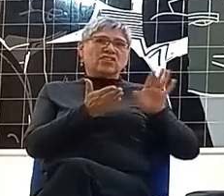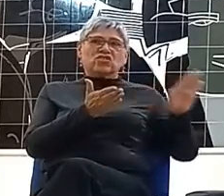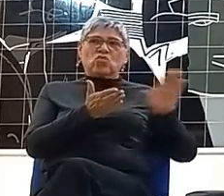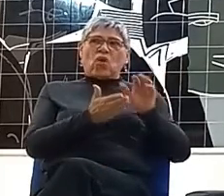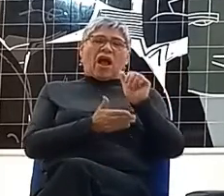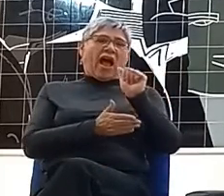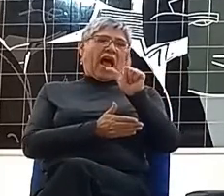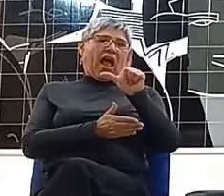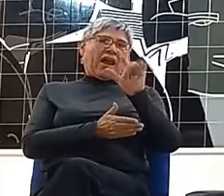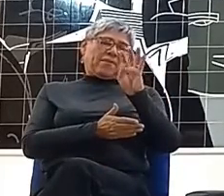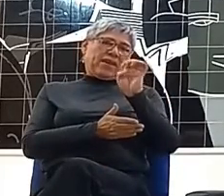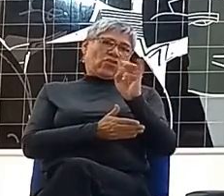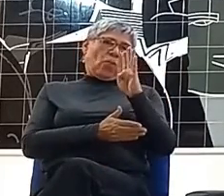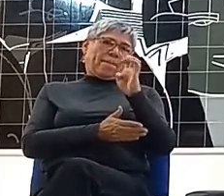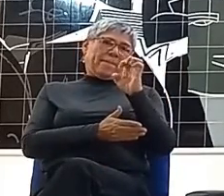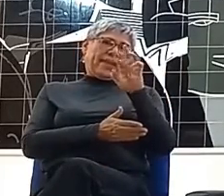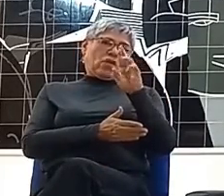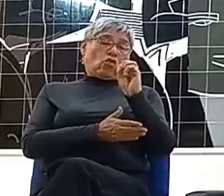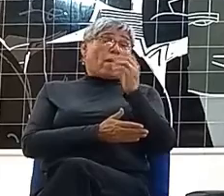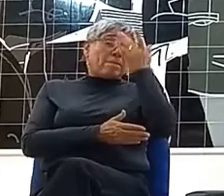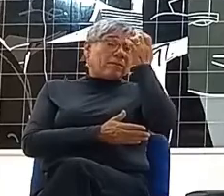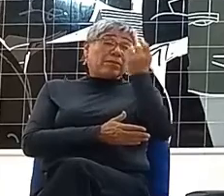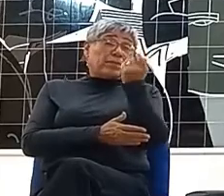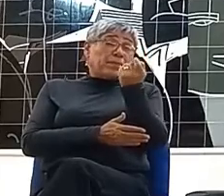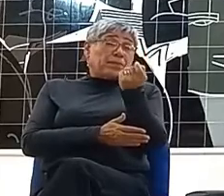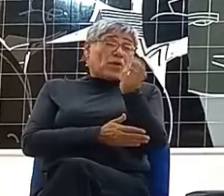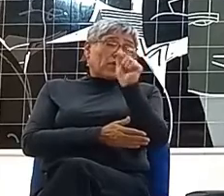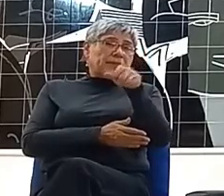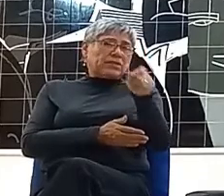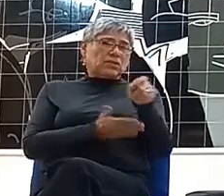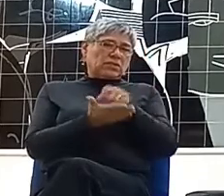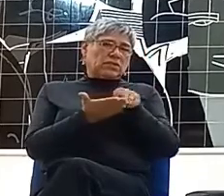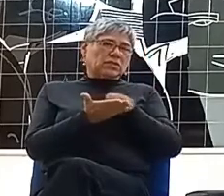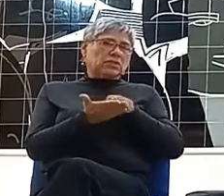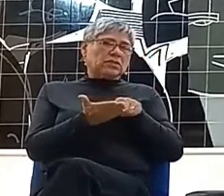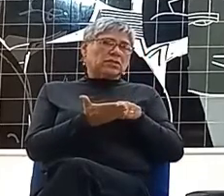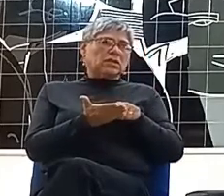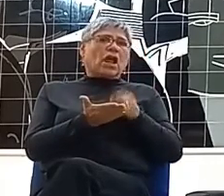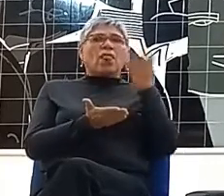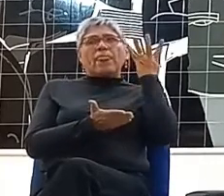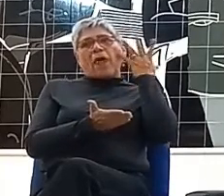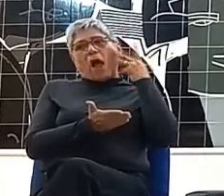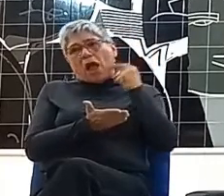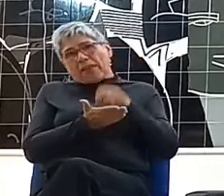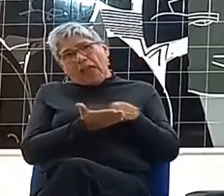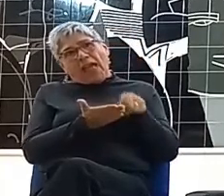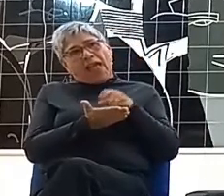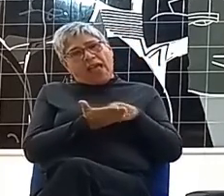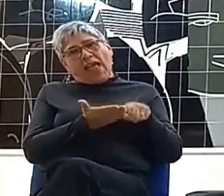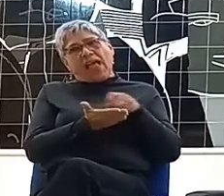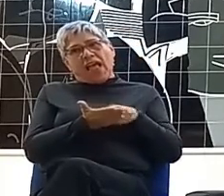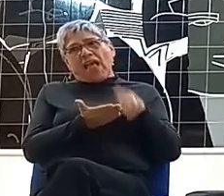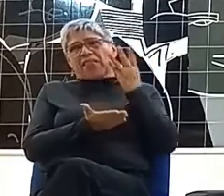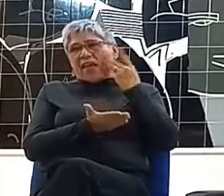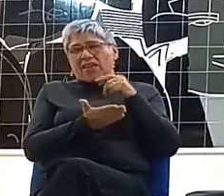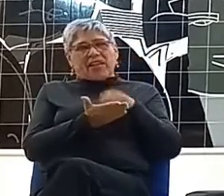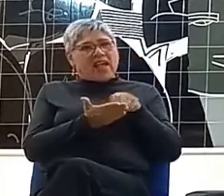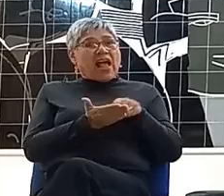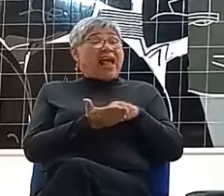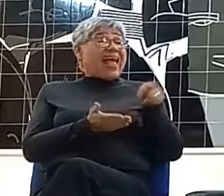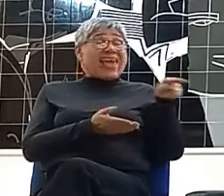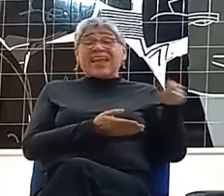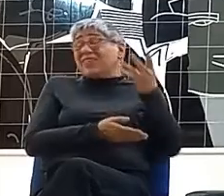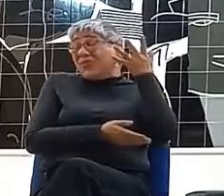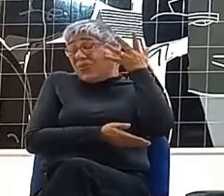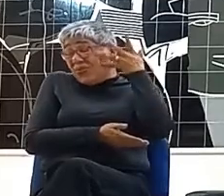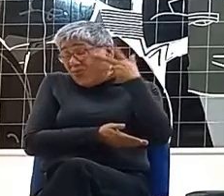Derón, porque pocos como él son escritores de todos los días. Yo envidio eso. Alberto Derón escribe todos